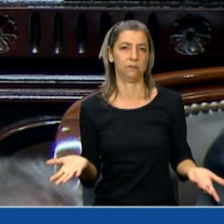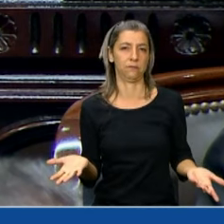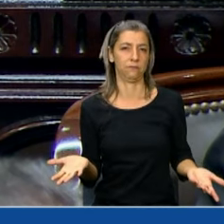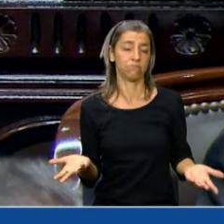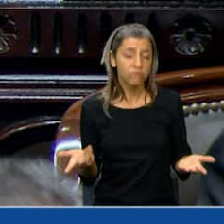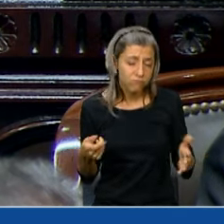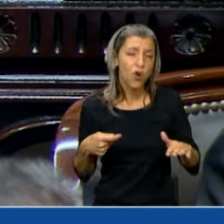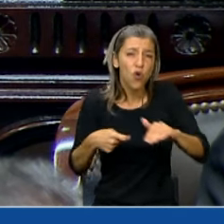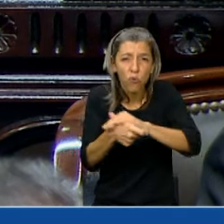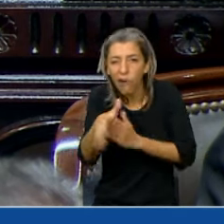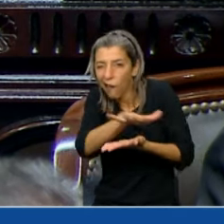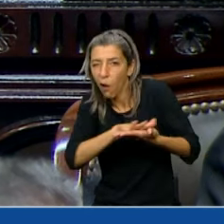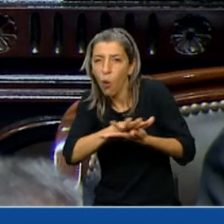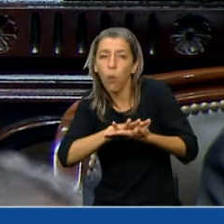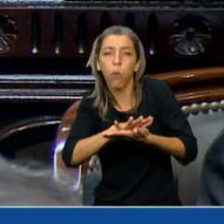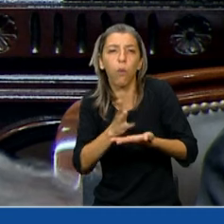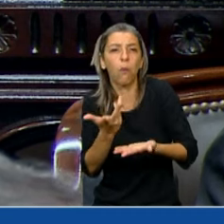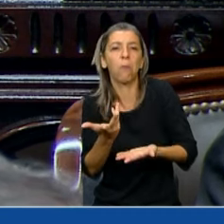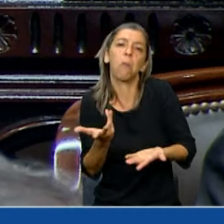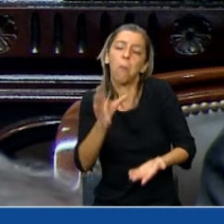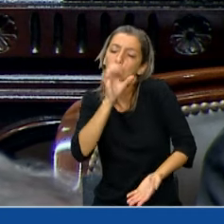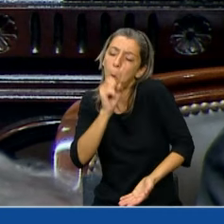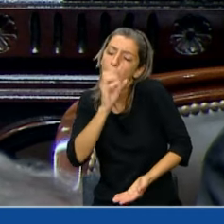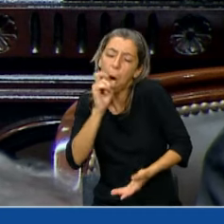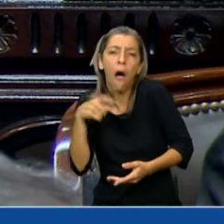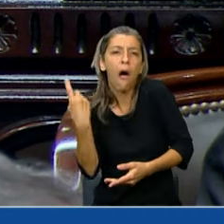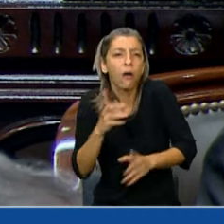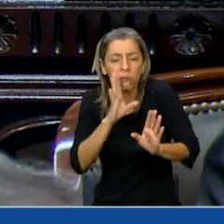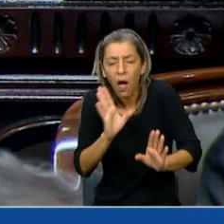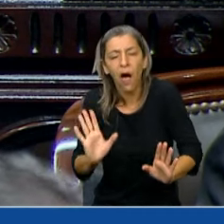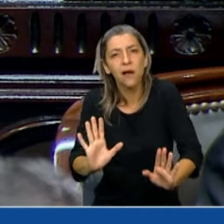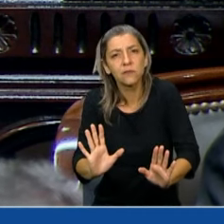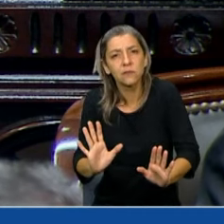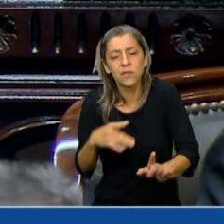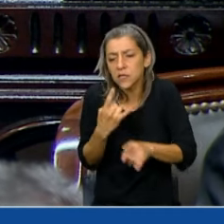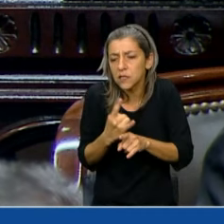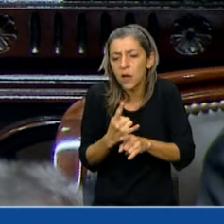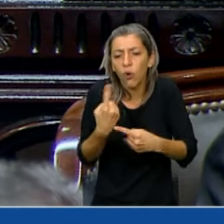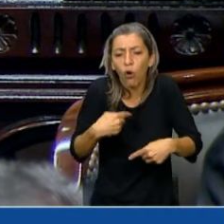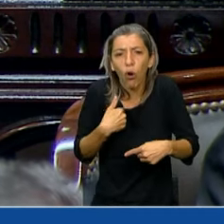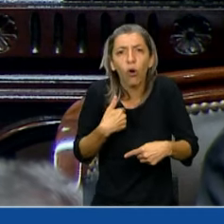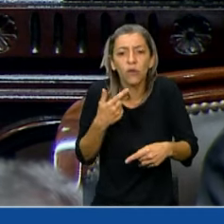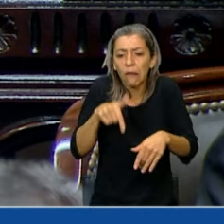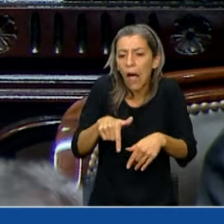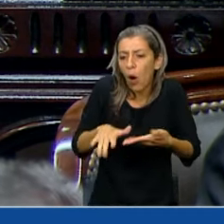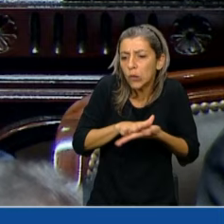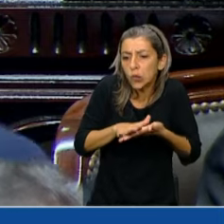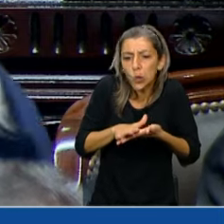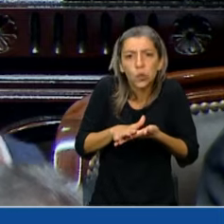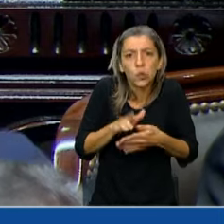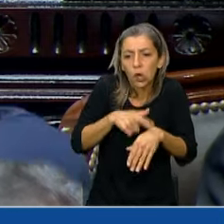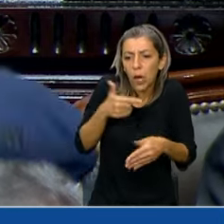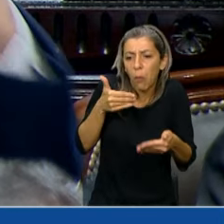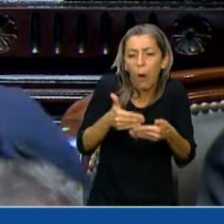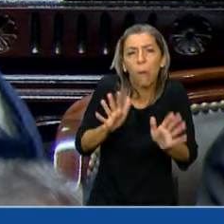corrupción la tolerancia a la corrupción a focalizarnos en el corto plazo y qué decir cuando esto se